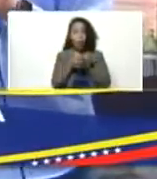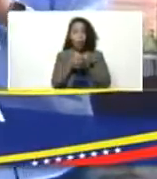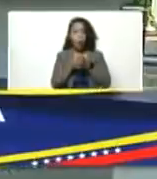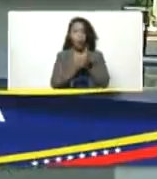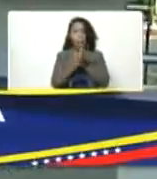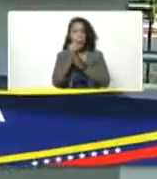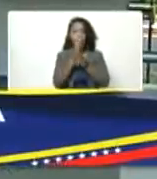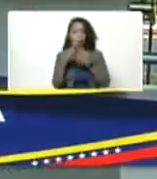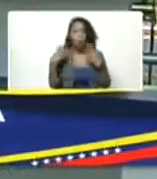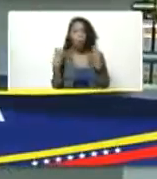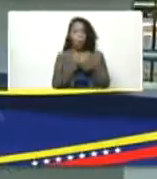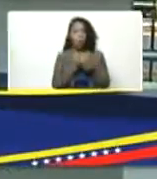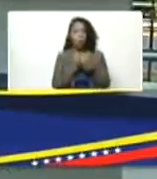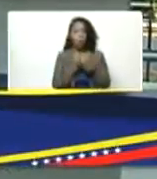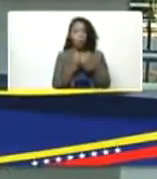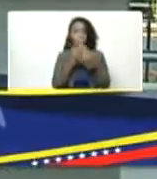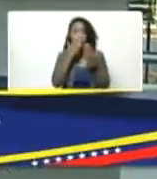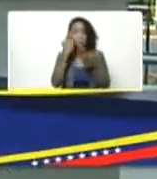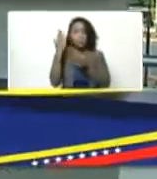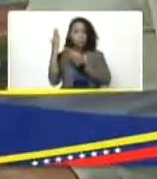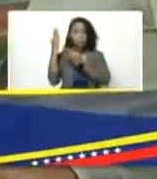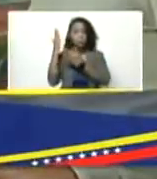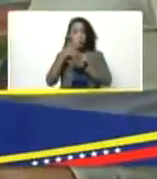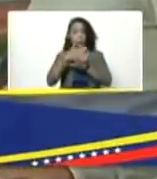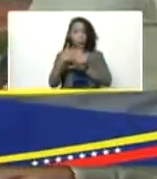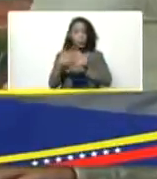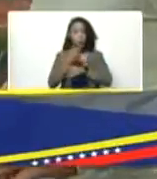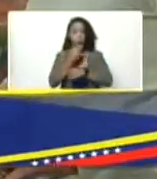Emprender Juntos. Nos ha compartido su hermoso